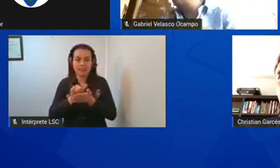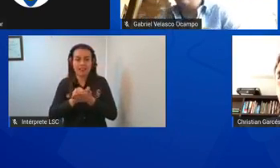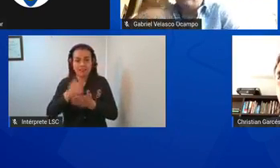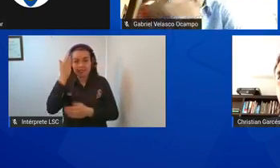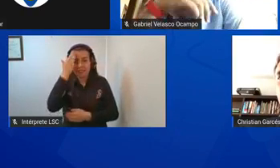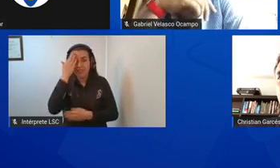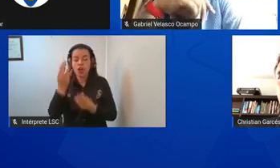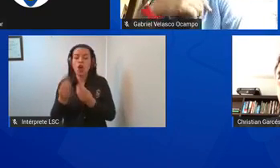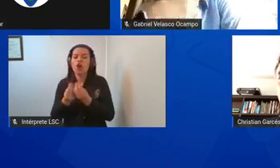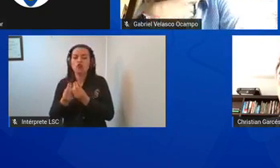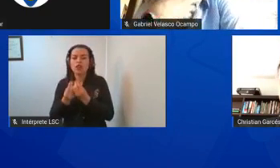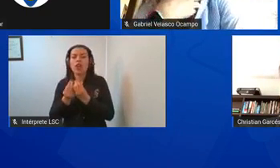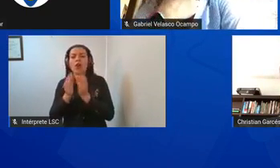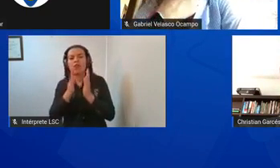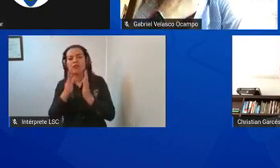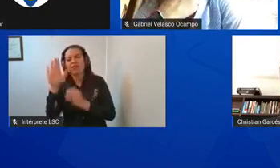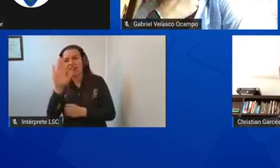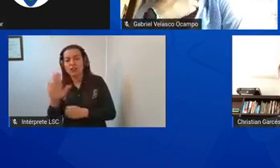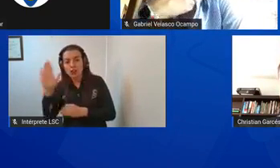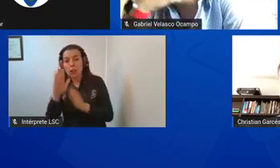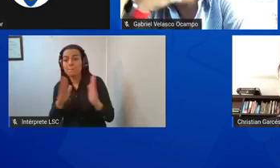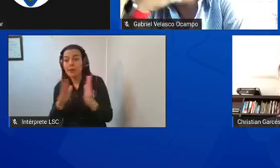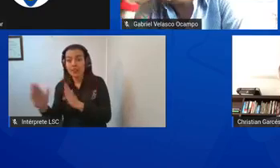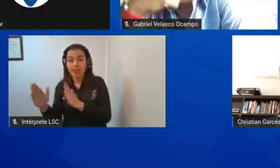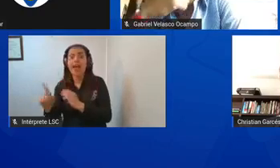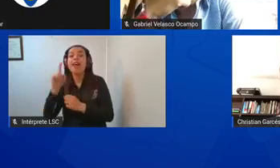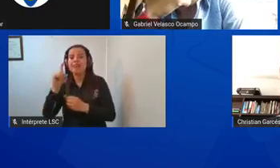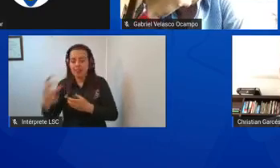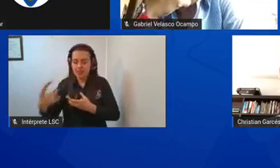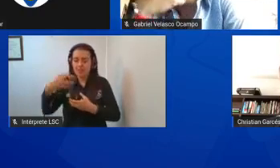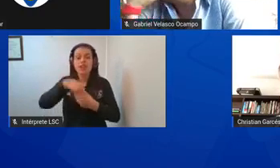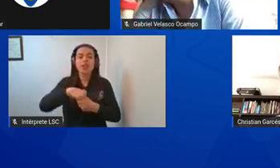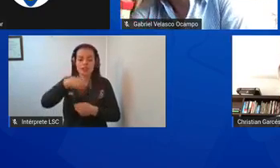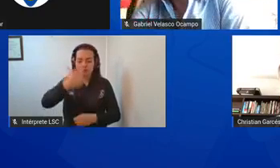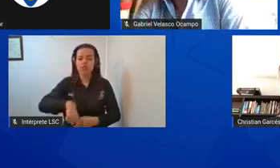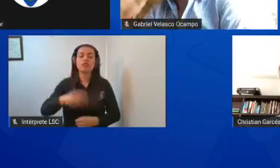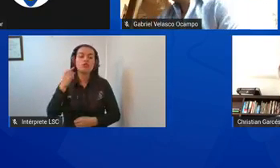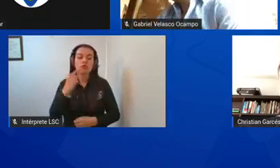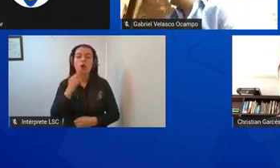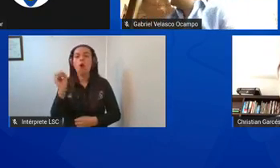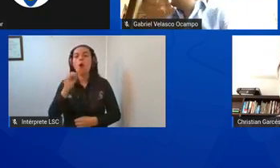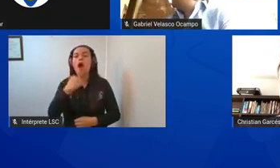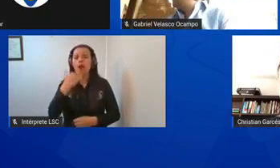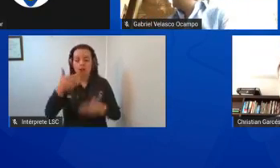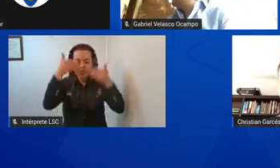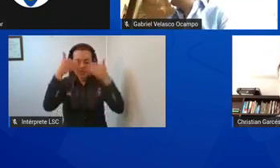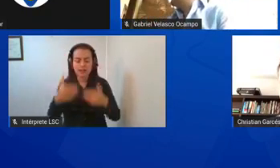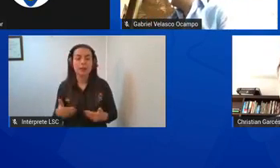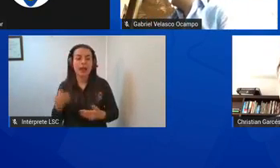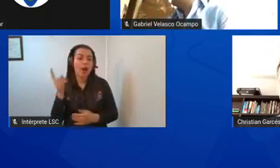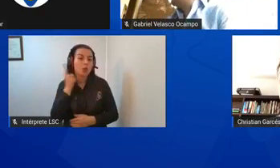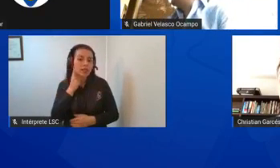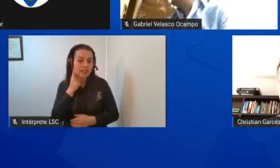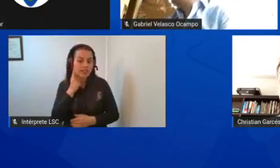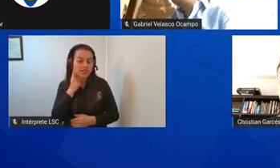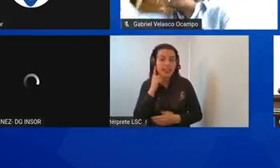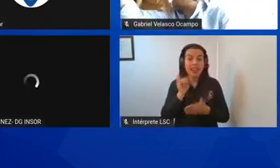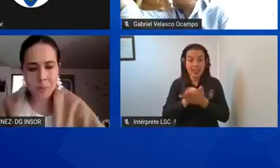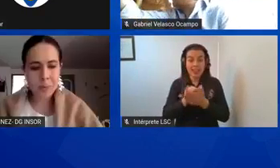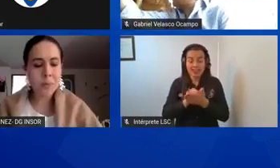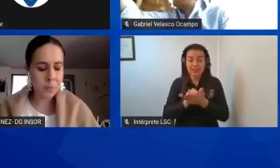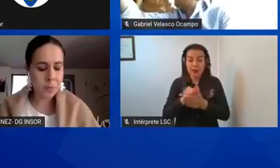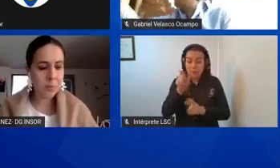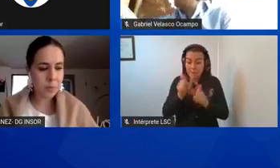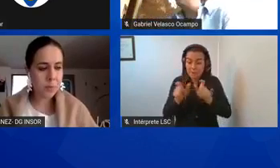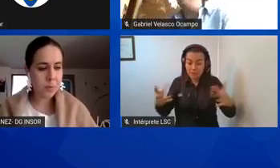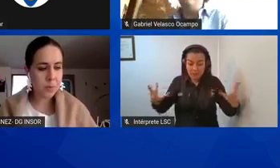Planeación debe tener la condición de sordo o poseer la discapacidad auditiva, y al menos la mitad más uno de los consejeros